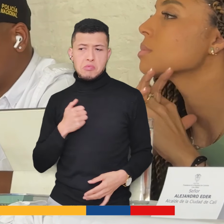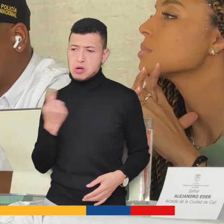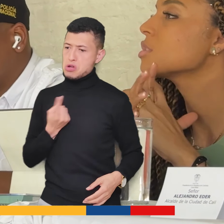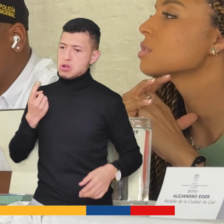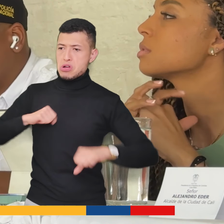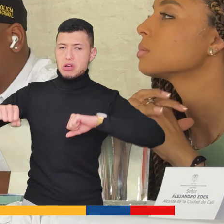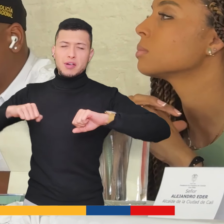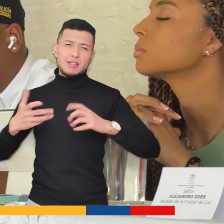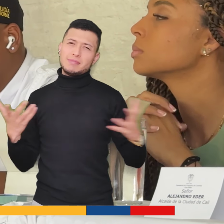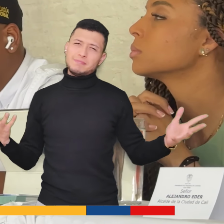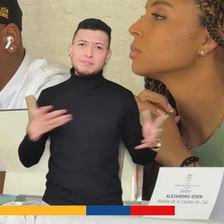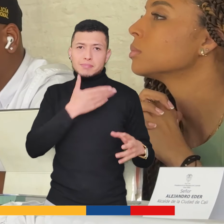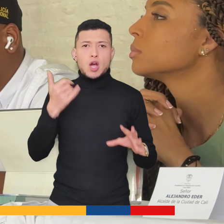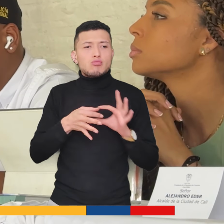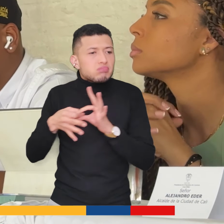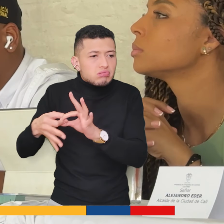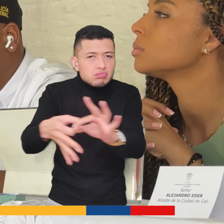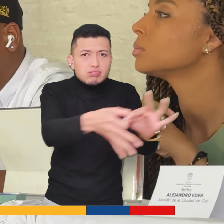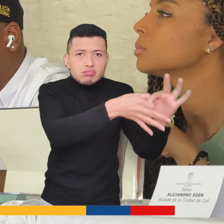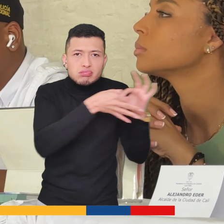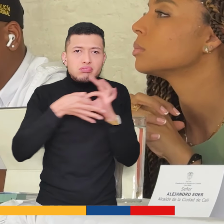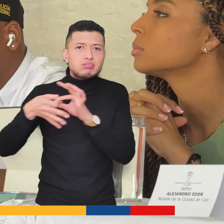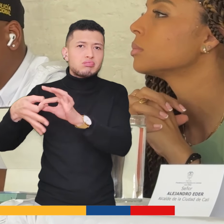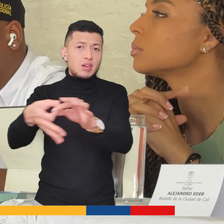estamos juntos en medio de la diferencia,